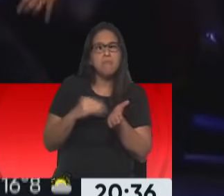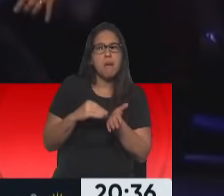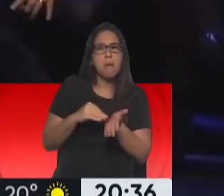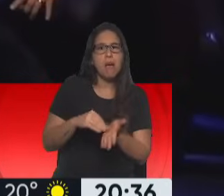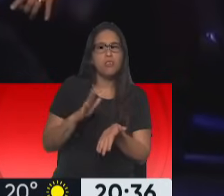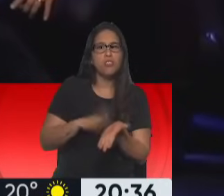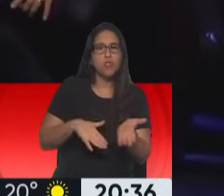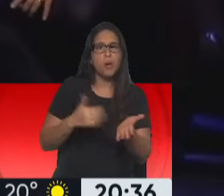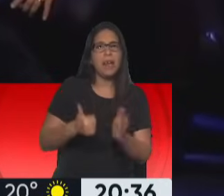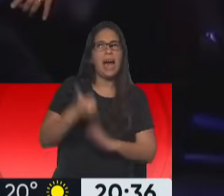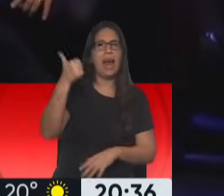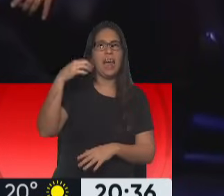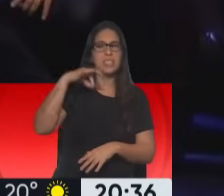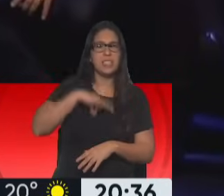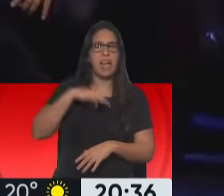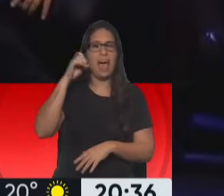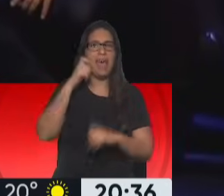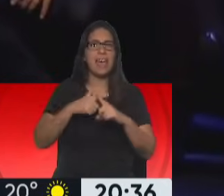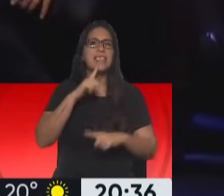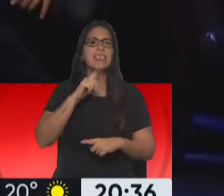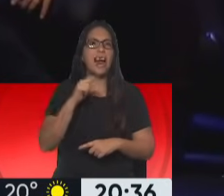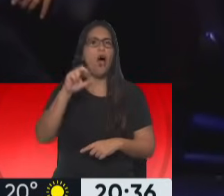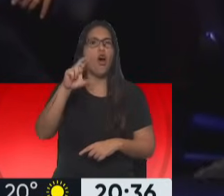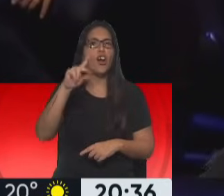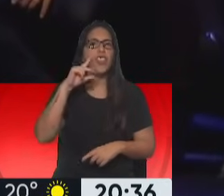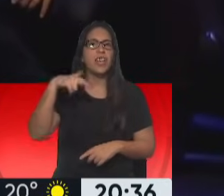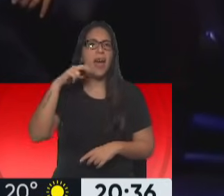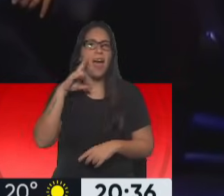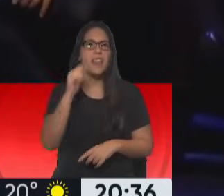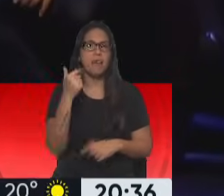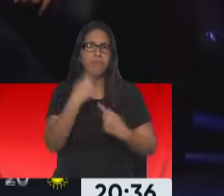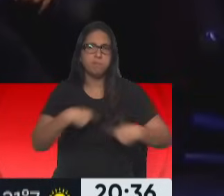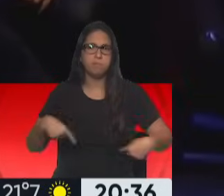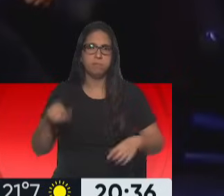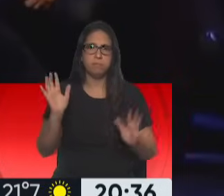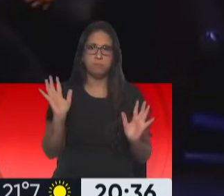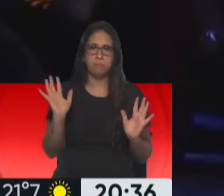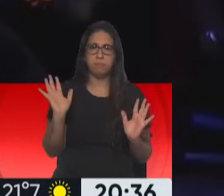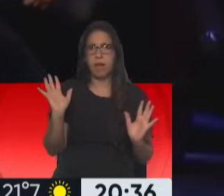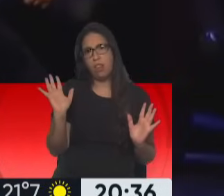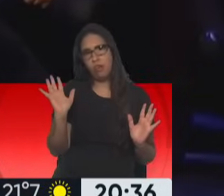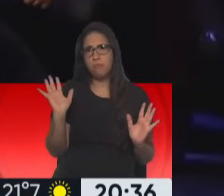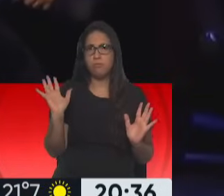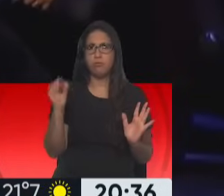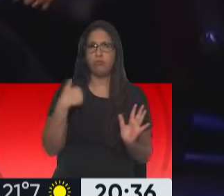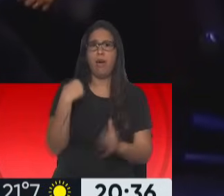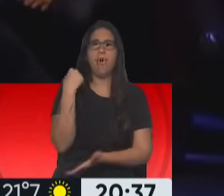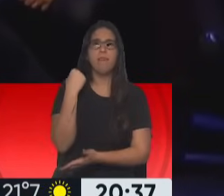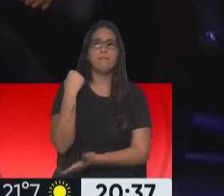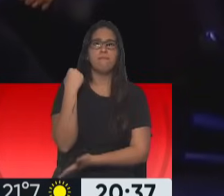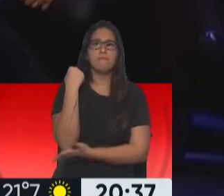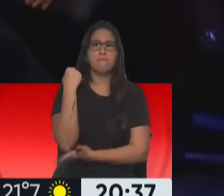las ideas de ganancia extraordinaria. Es decir, soy presidente, pero no dejé de ser economista. Así que